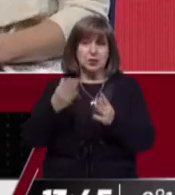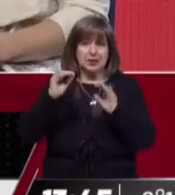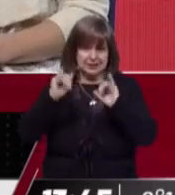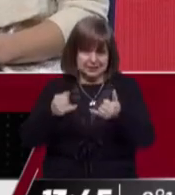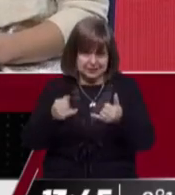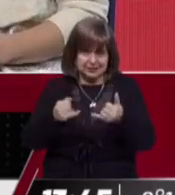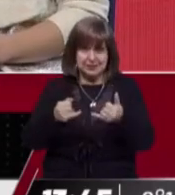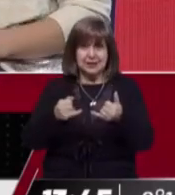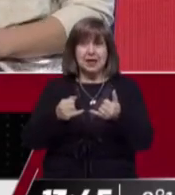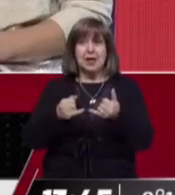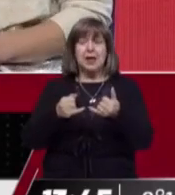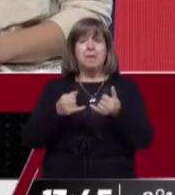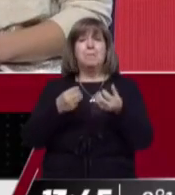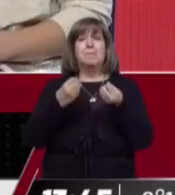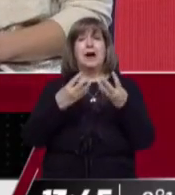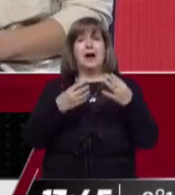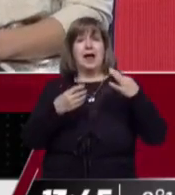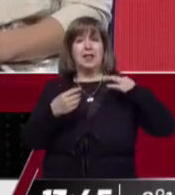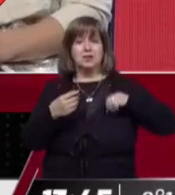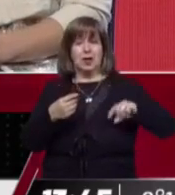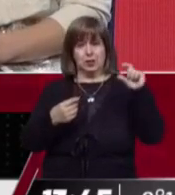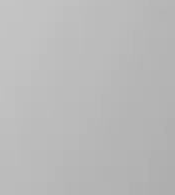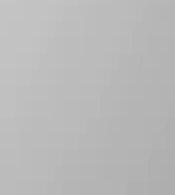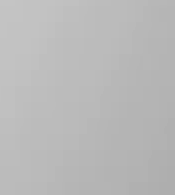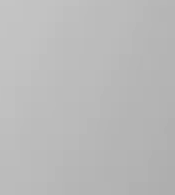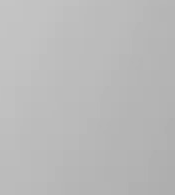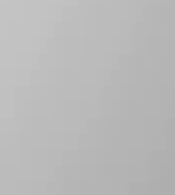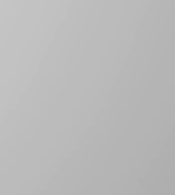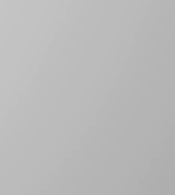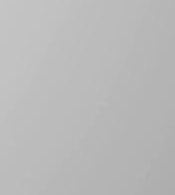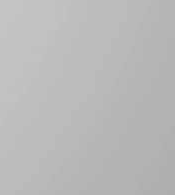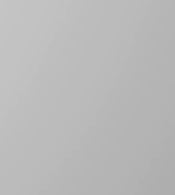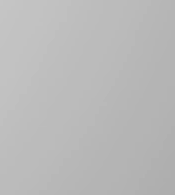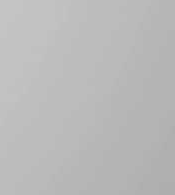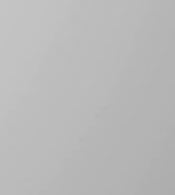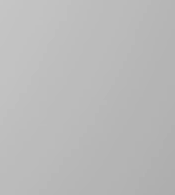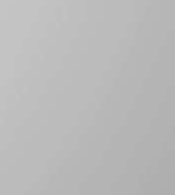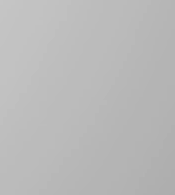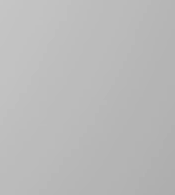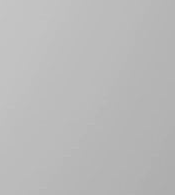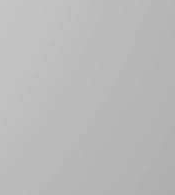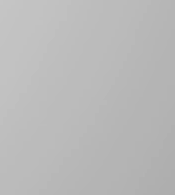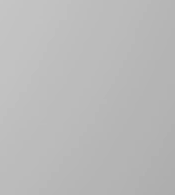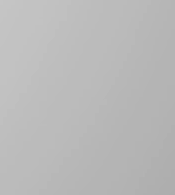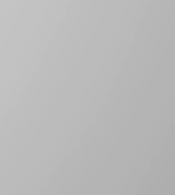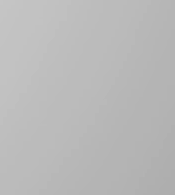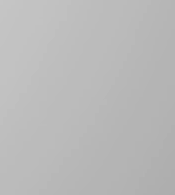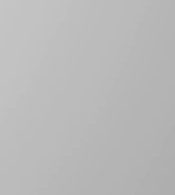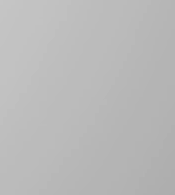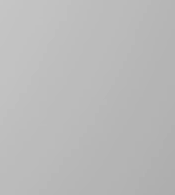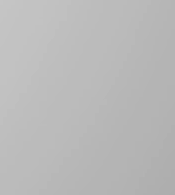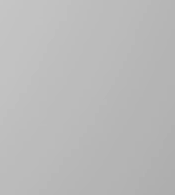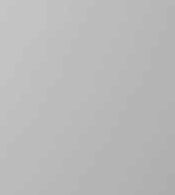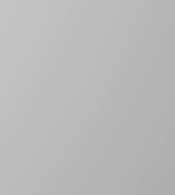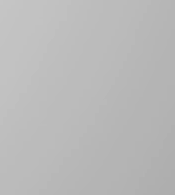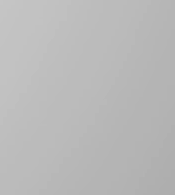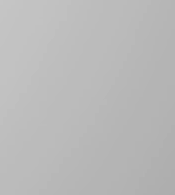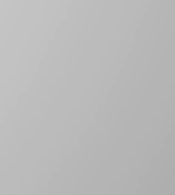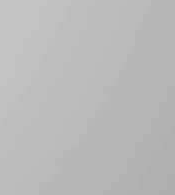no que no sigamos perdiendo poder adquisitivo y también un debate qué está pasando al adentro de las escuelas